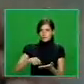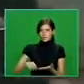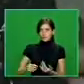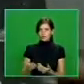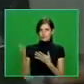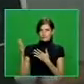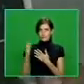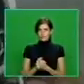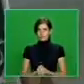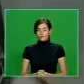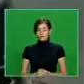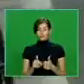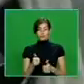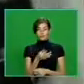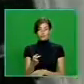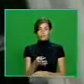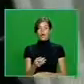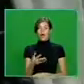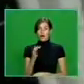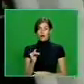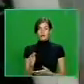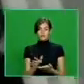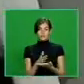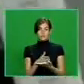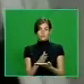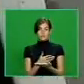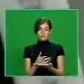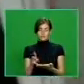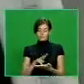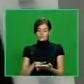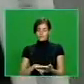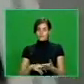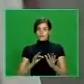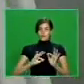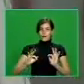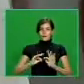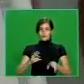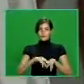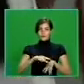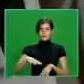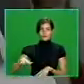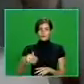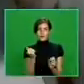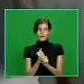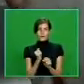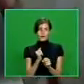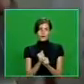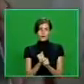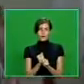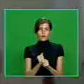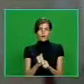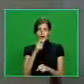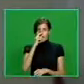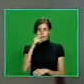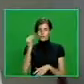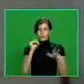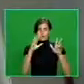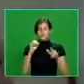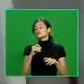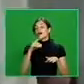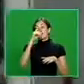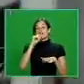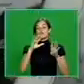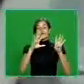es extraordinario lo que hay aquí obras de teatro infantil trabajadas durante la década del 80